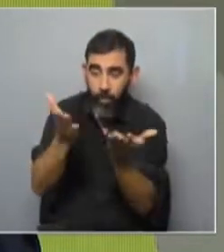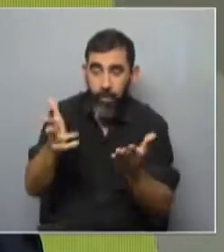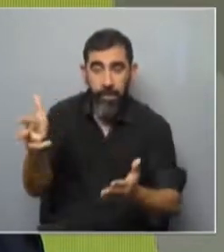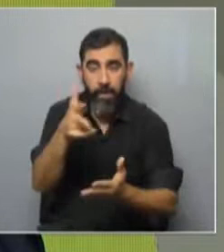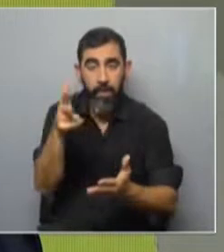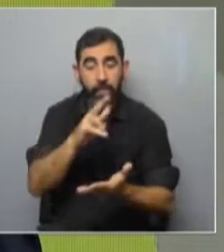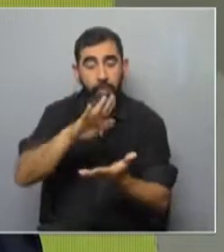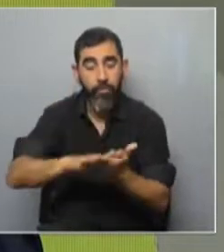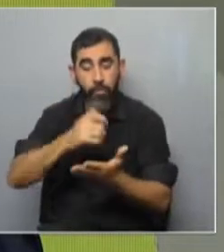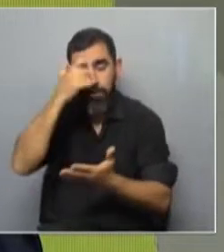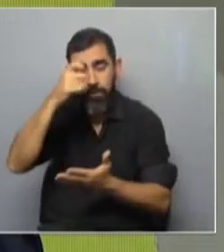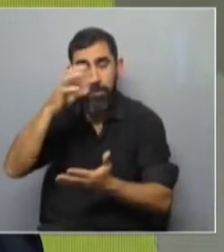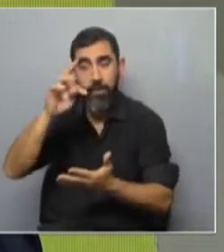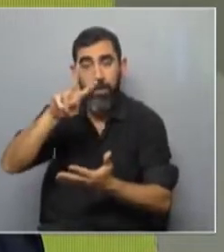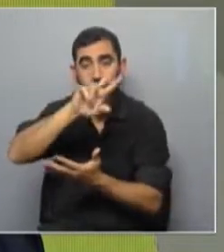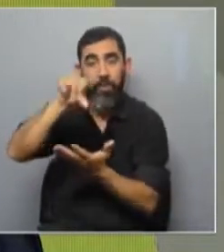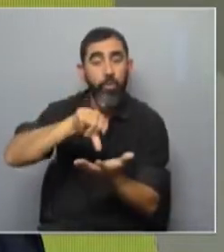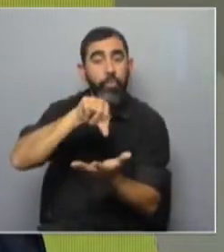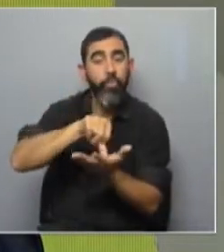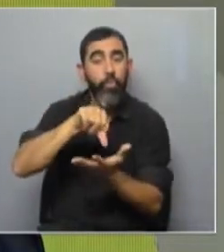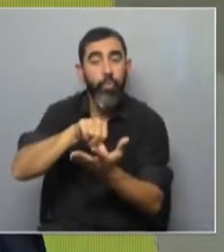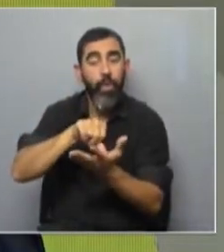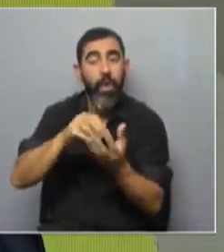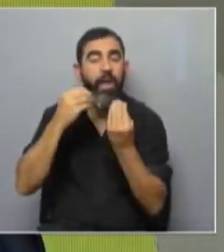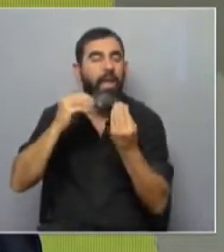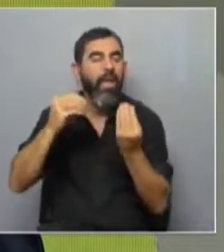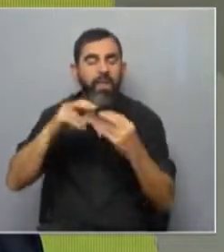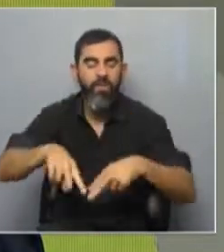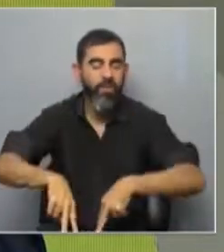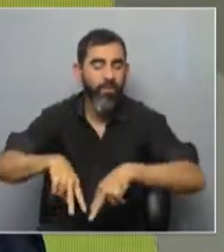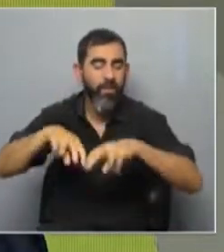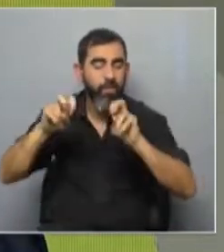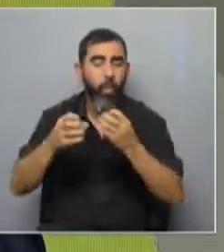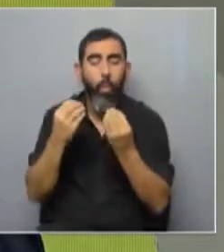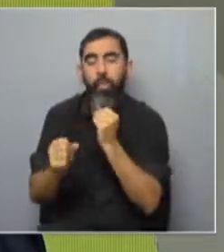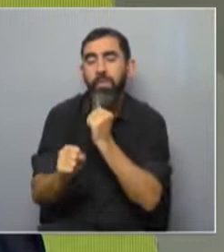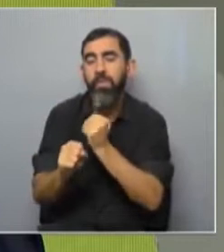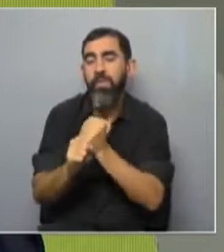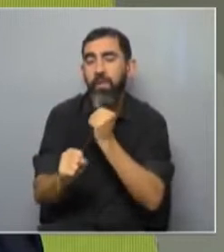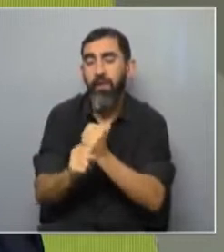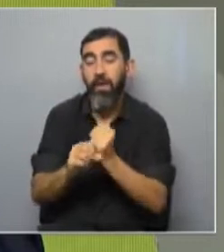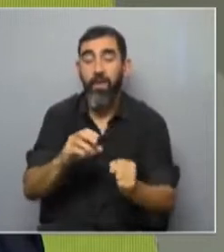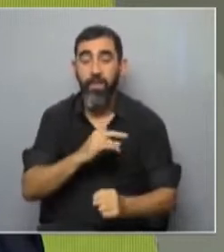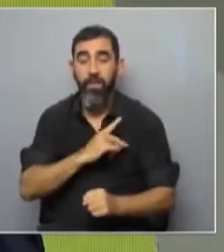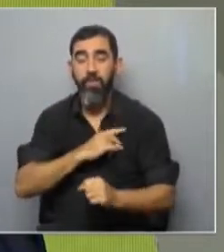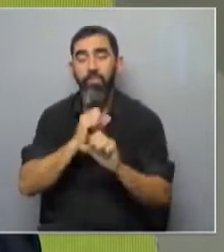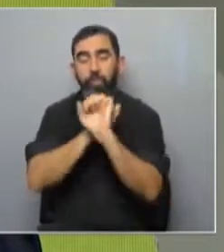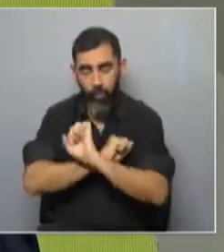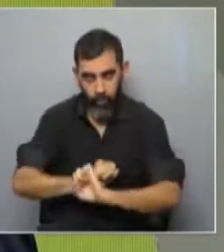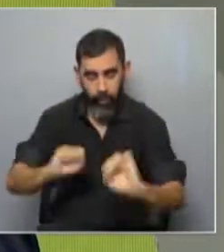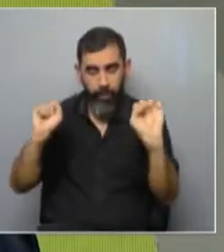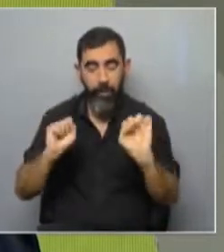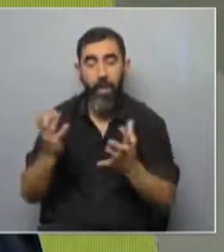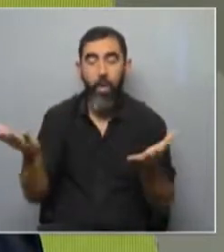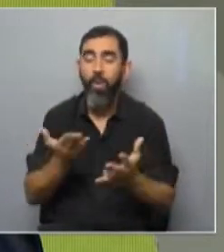Sobre Ciencia, de TV Ciudad, qué es una excavación paleontológica y cómo se trabaja. Bueno, en diciembre lo pudimos hacer y hoy